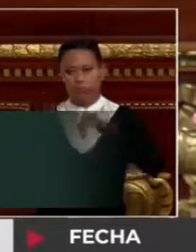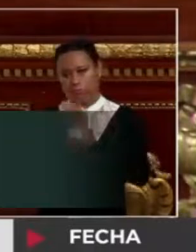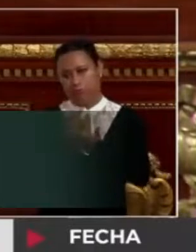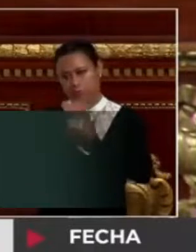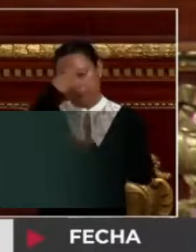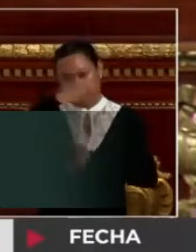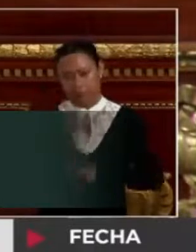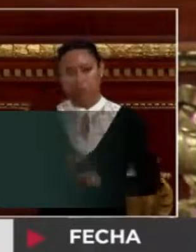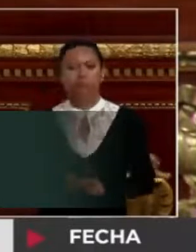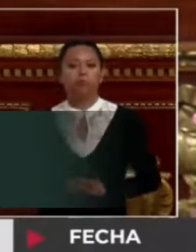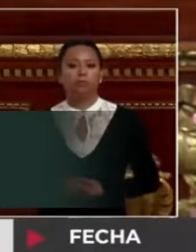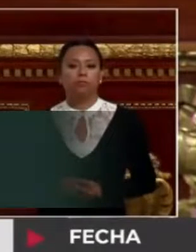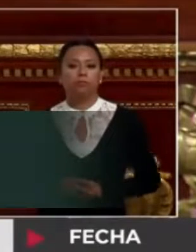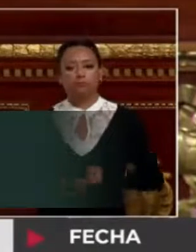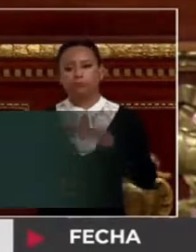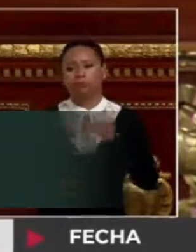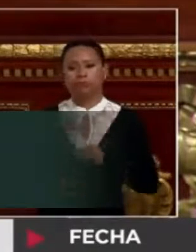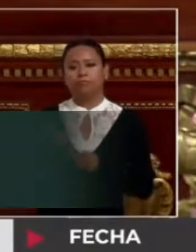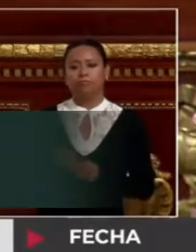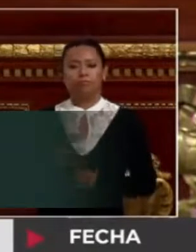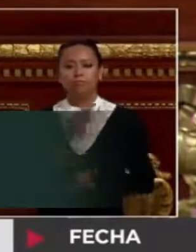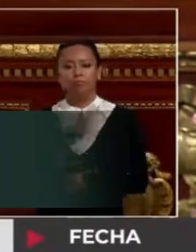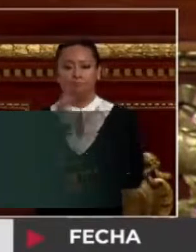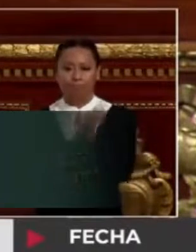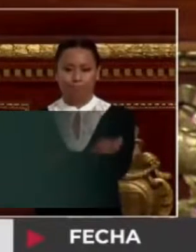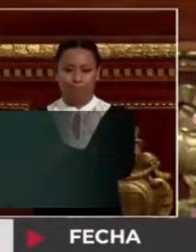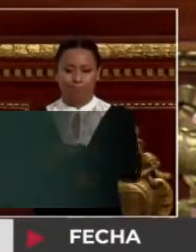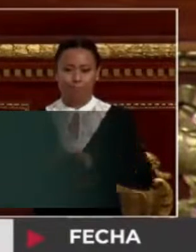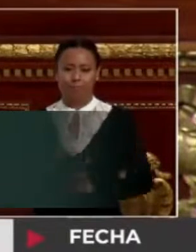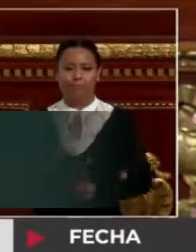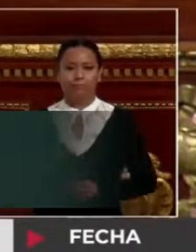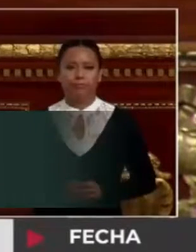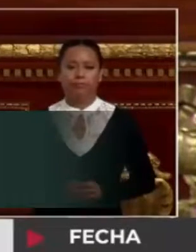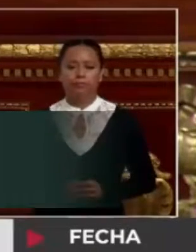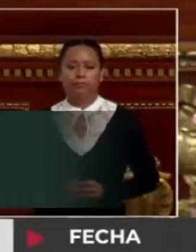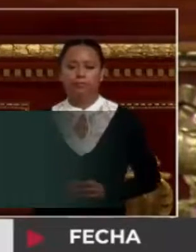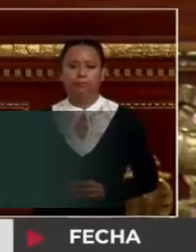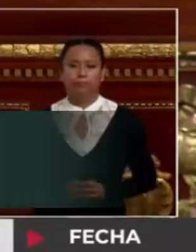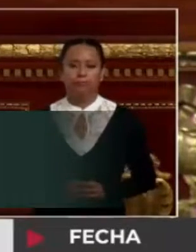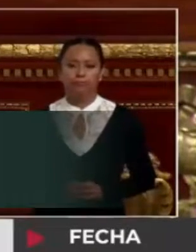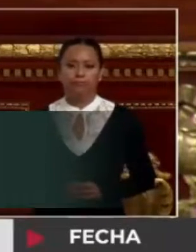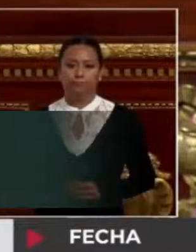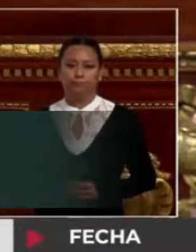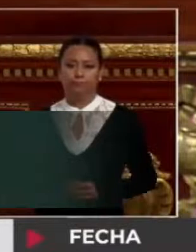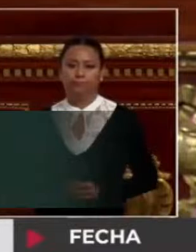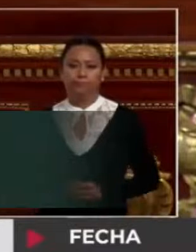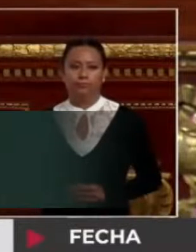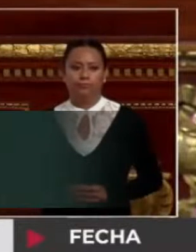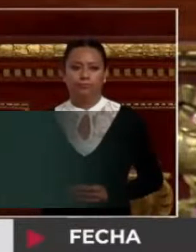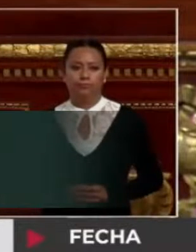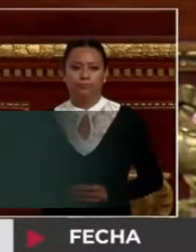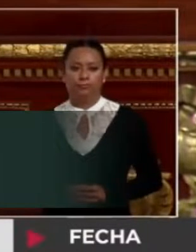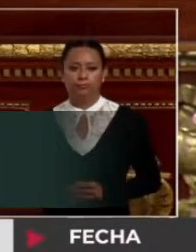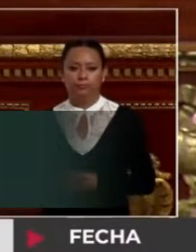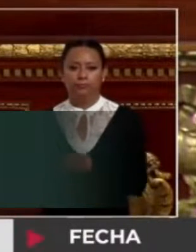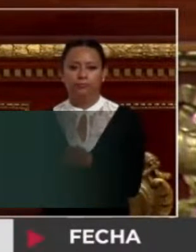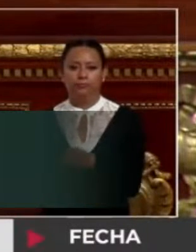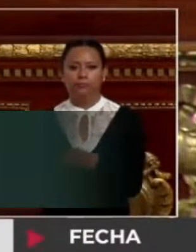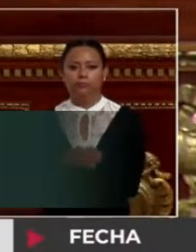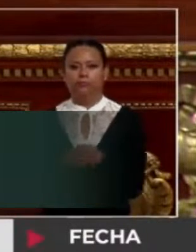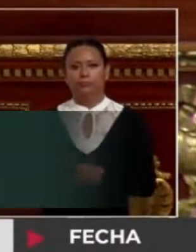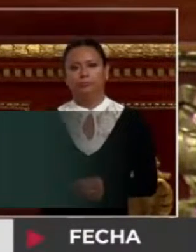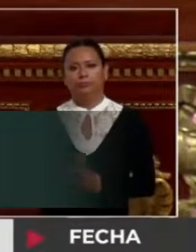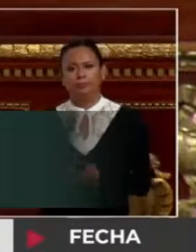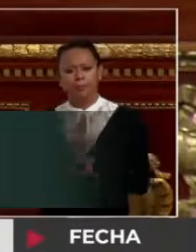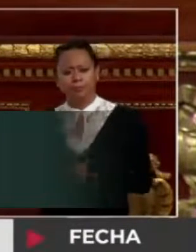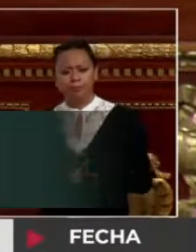la propuesta durante la sesión de ayer jueves, tras considerar indispensable que el órgano legislativo exhorte al Instituto Nacional Electoral para que rija